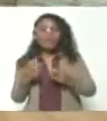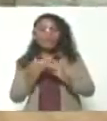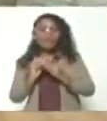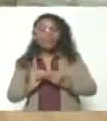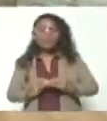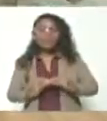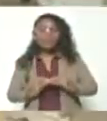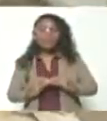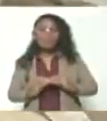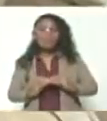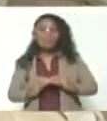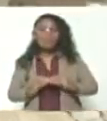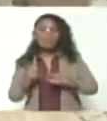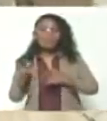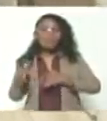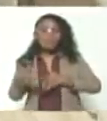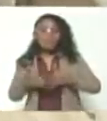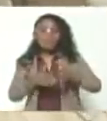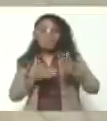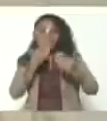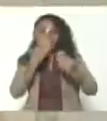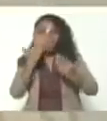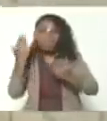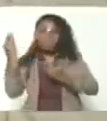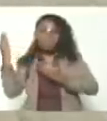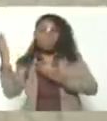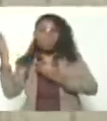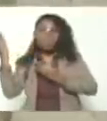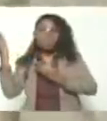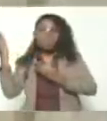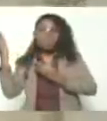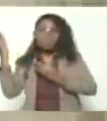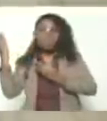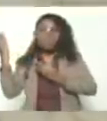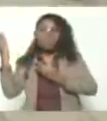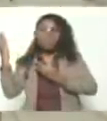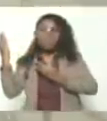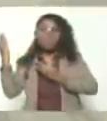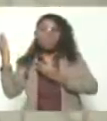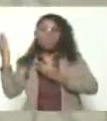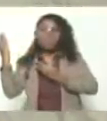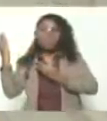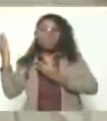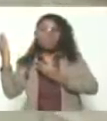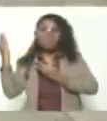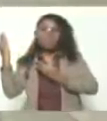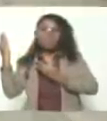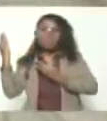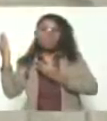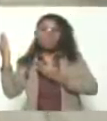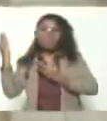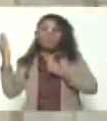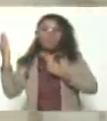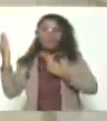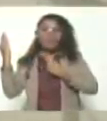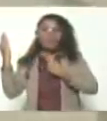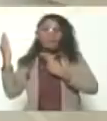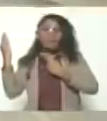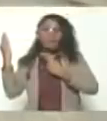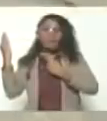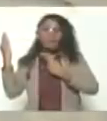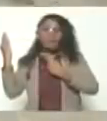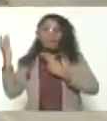asentamientos con trincheras, como pueden ver en las cámaras de televisión. Es indudable, mi comandante en